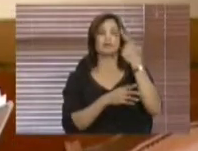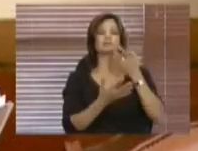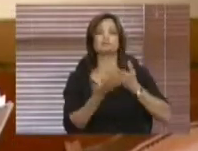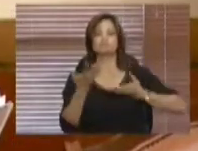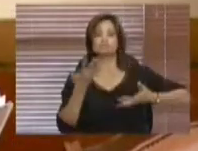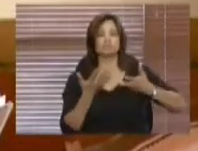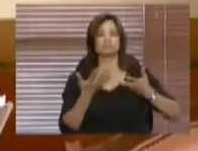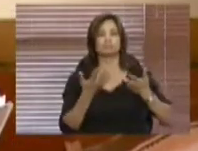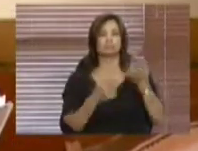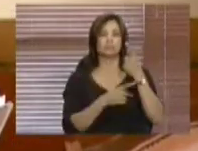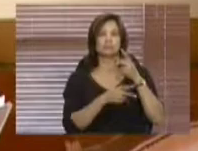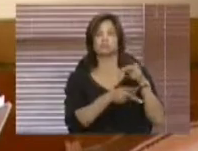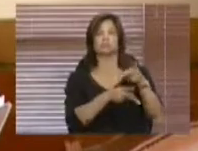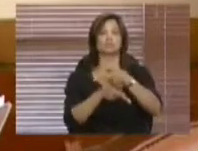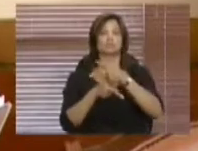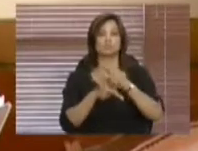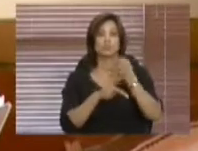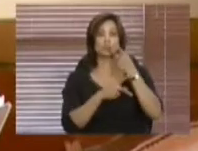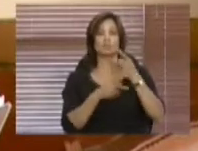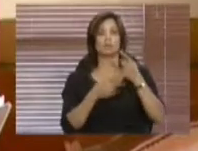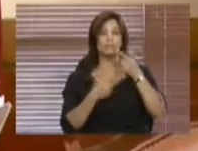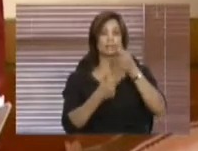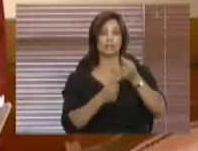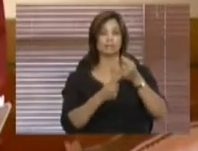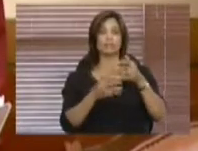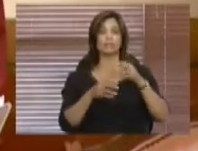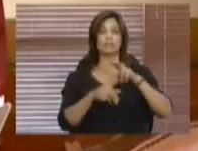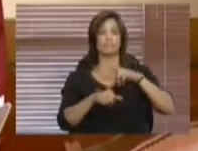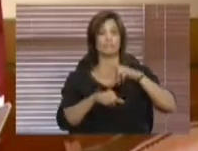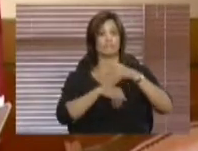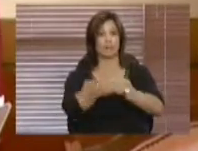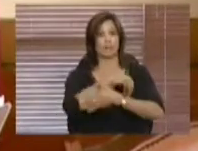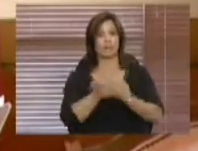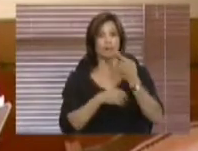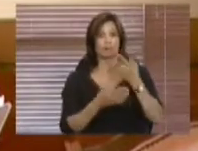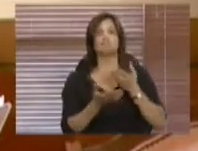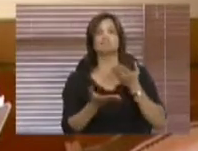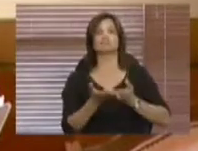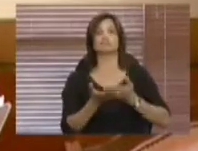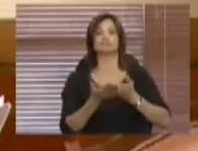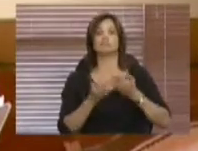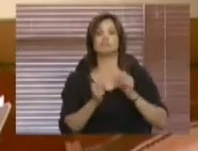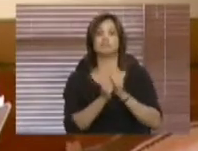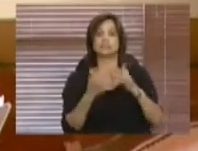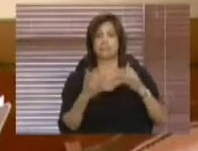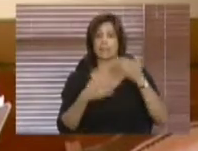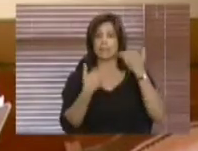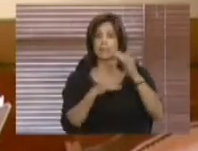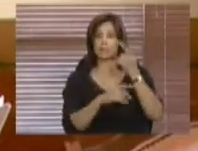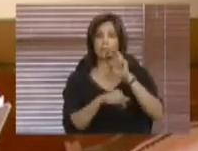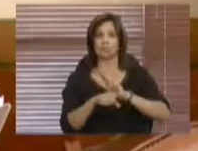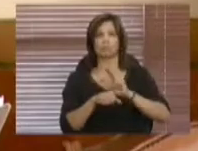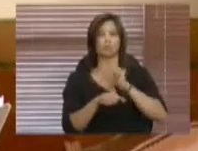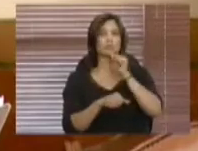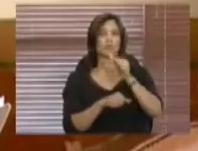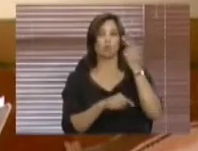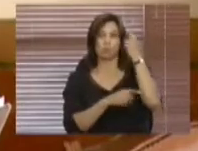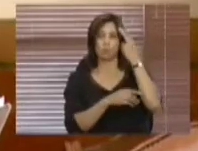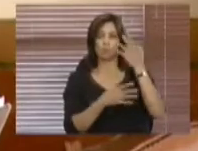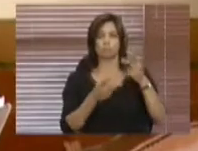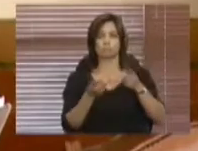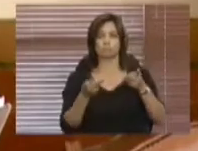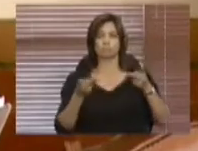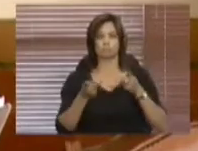reciprocidad, seguridad e interés de la nación, vigencia indefinida, uso no razonable del